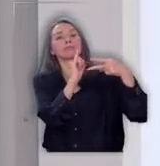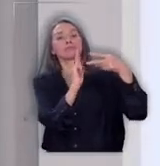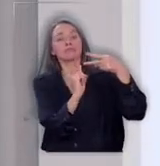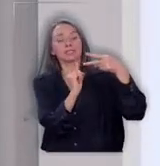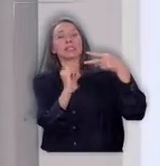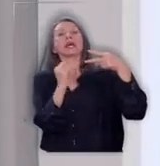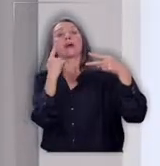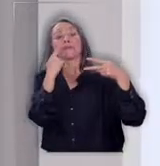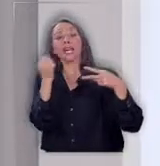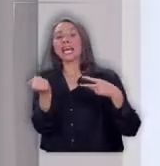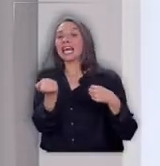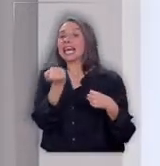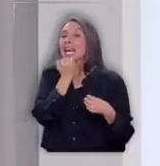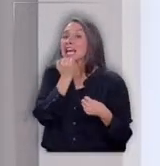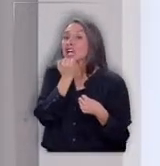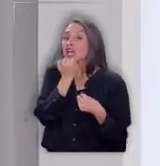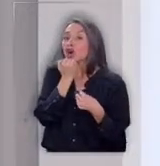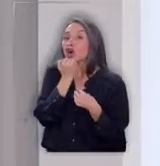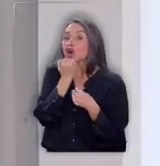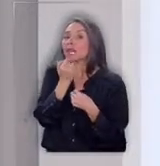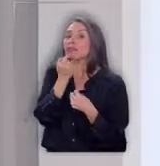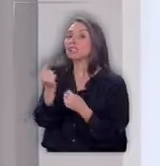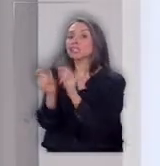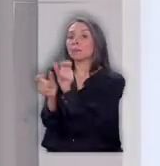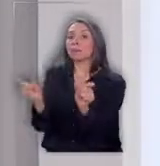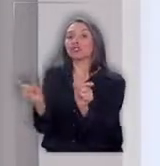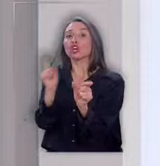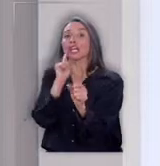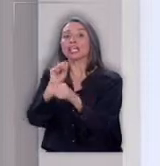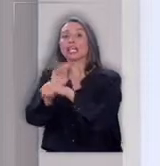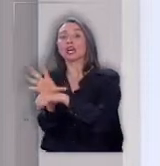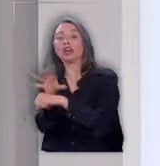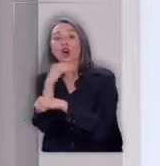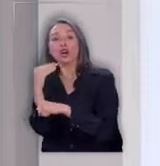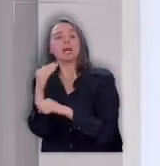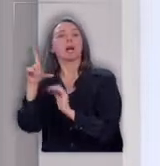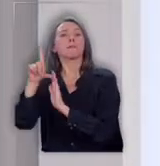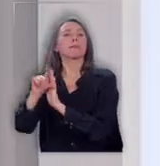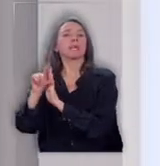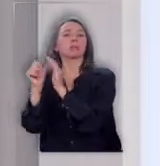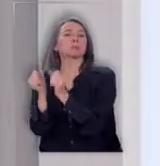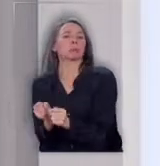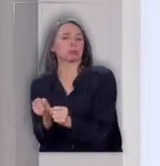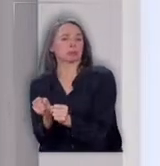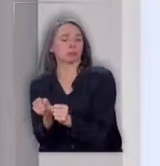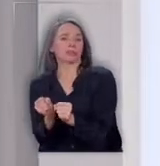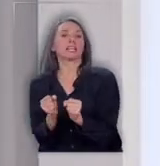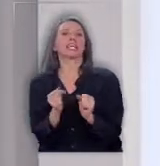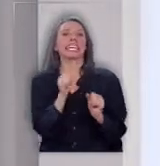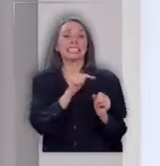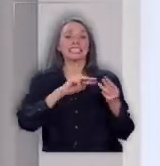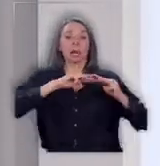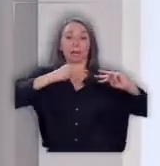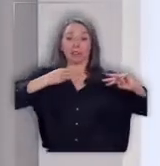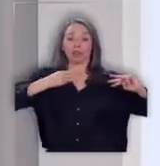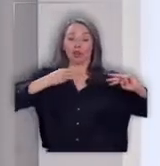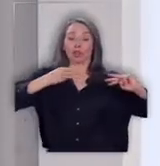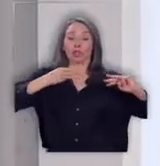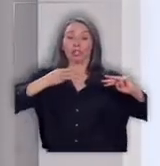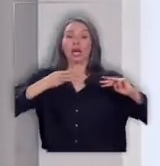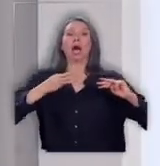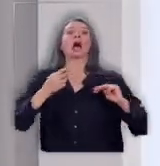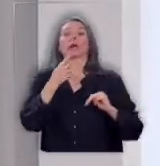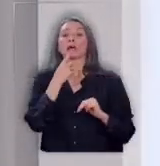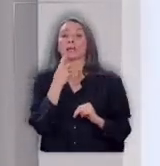volúmenes importantes de población son bajos Cuál es la ventaja que tiene el método de no subestimar la